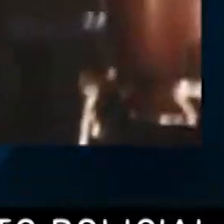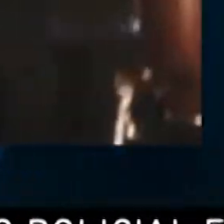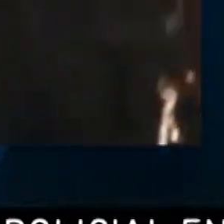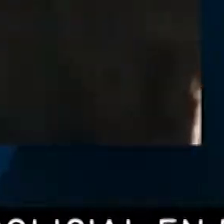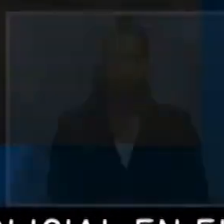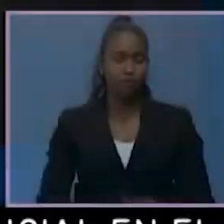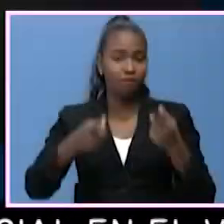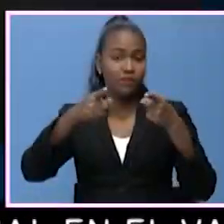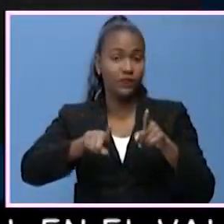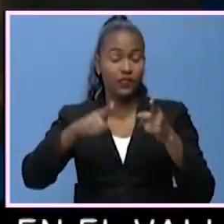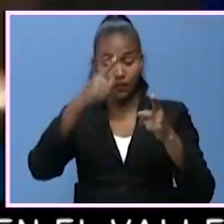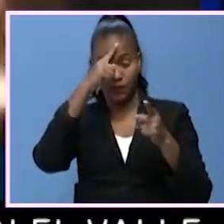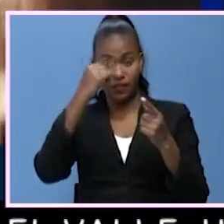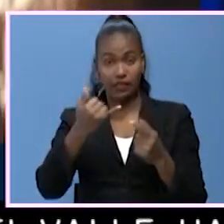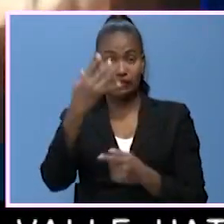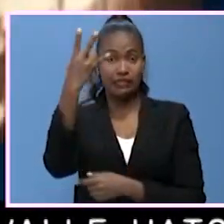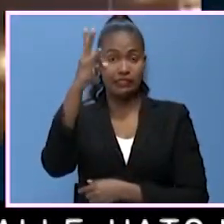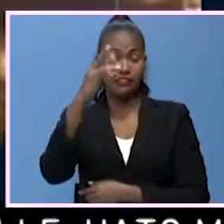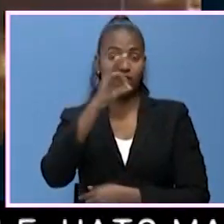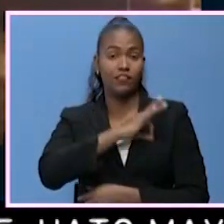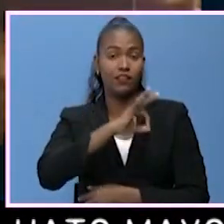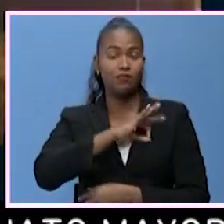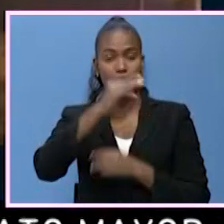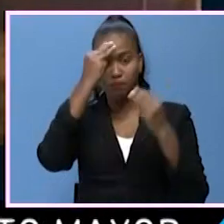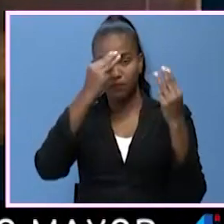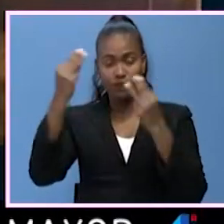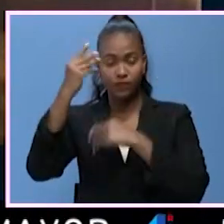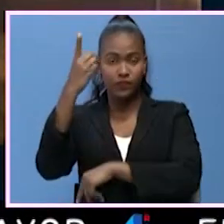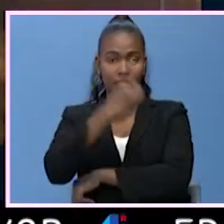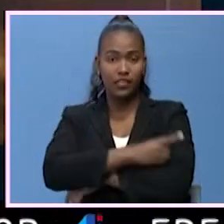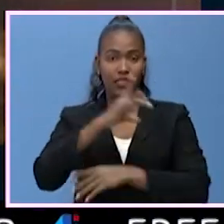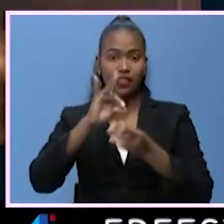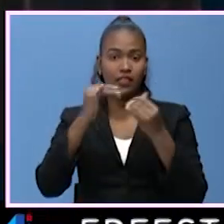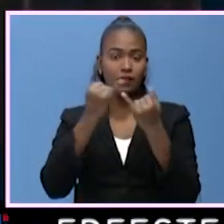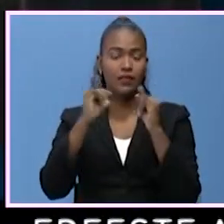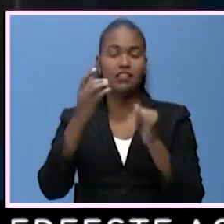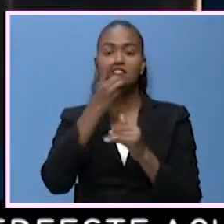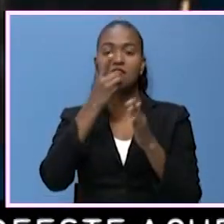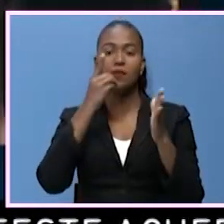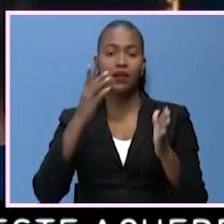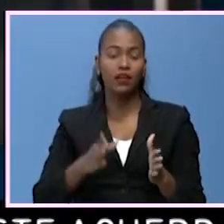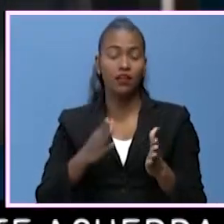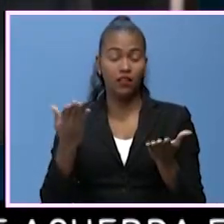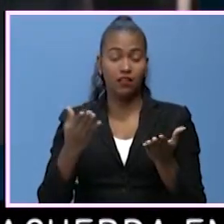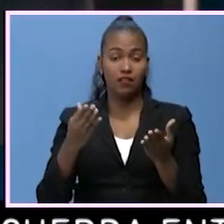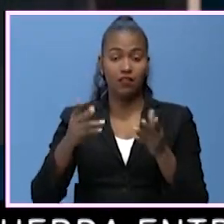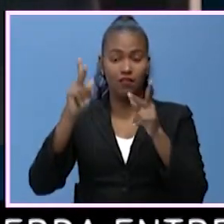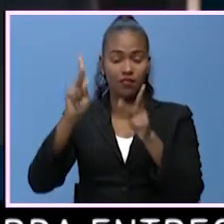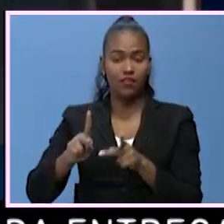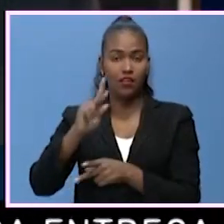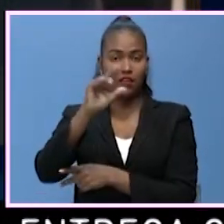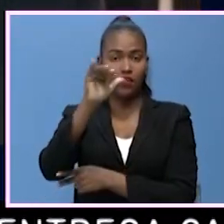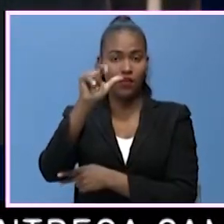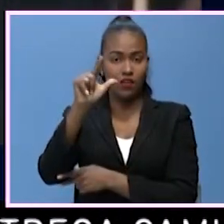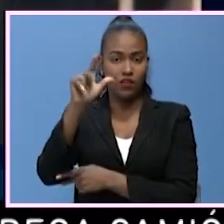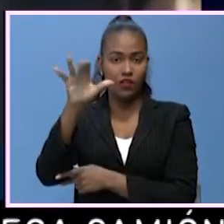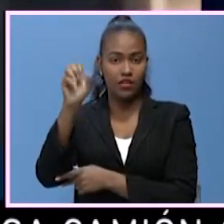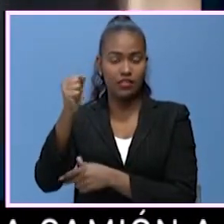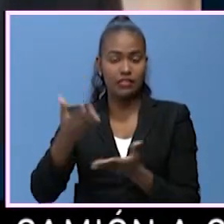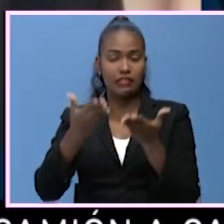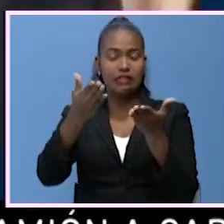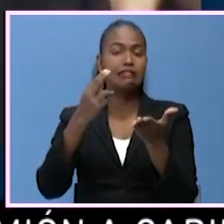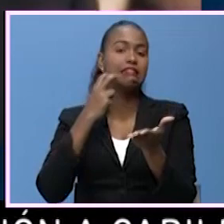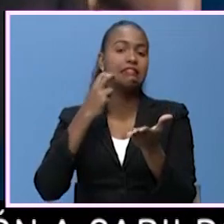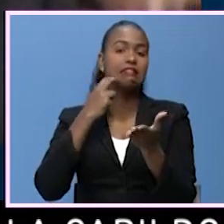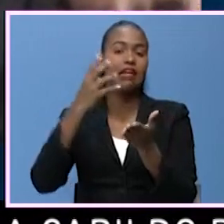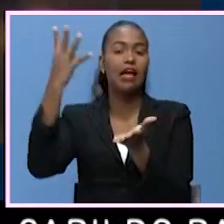A propósito de que este 27 de febrero se conmemora el Día de la Independencia Dominicana, el cantautor Juan Luis Guerra pone de forma